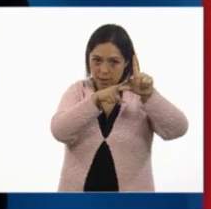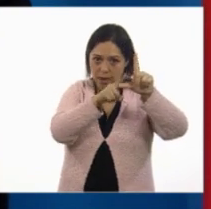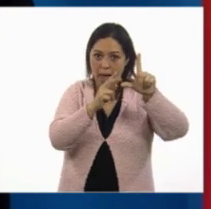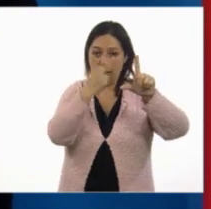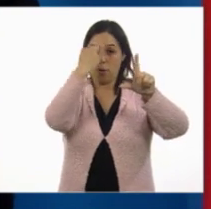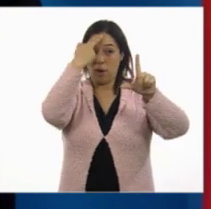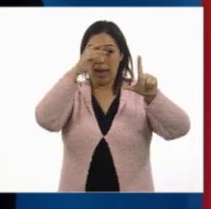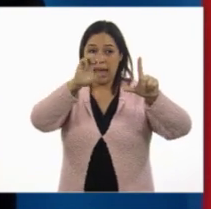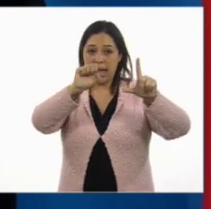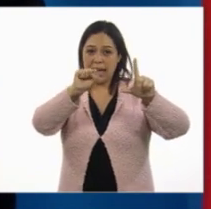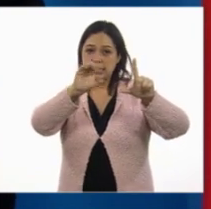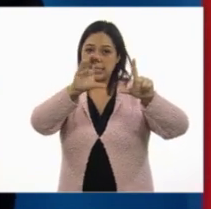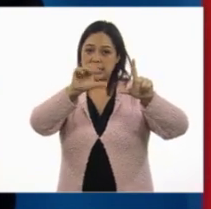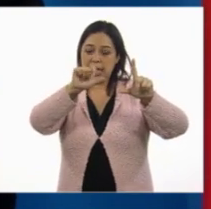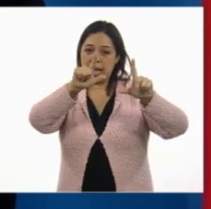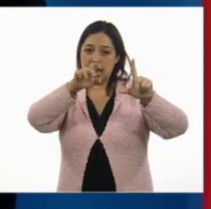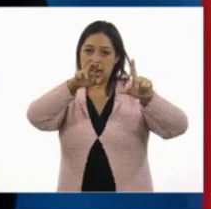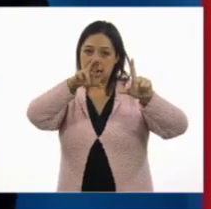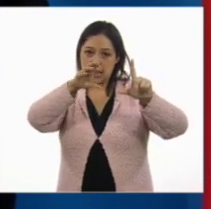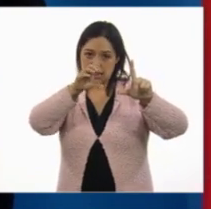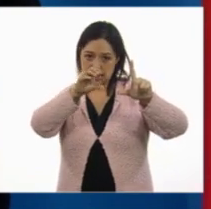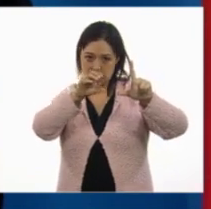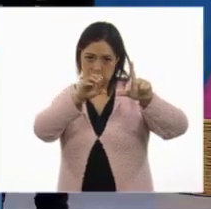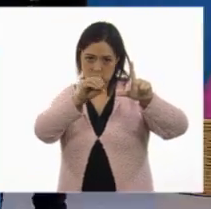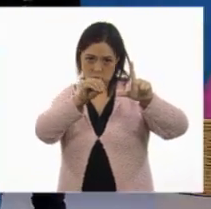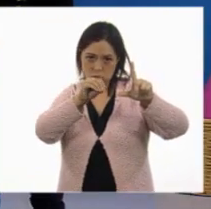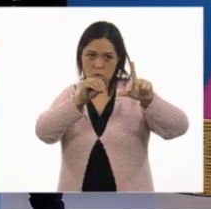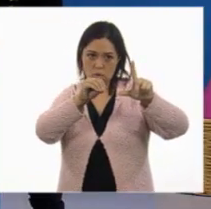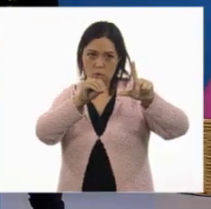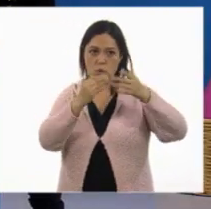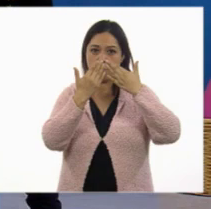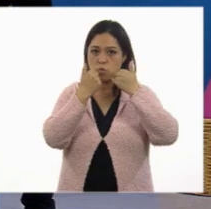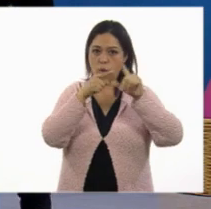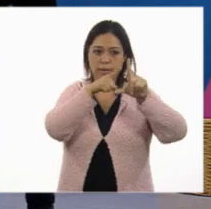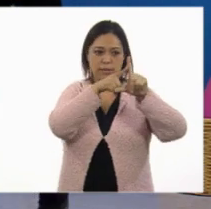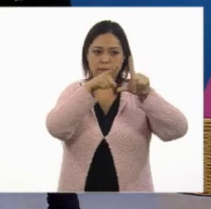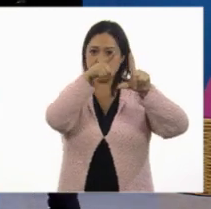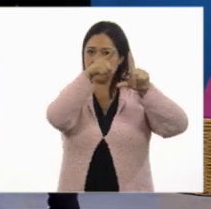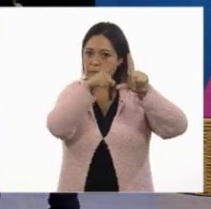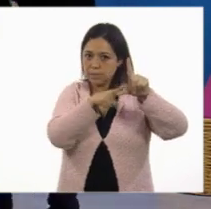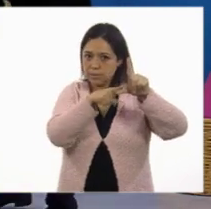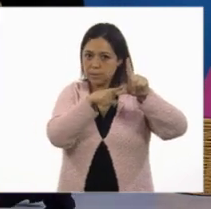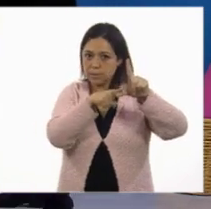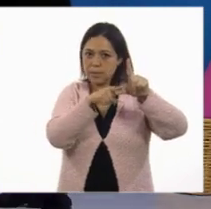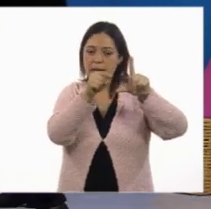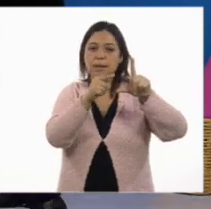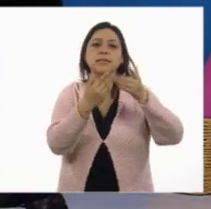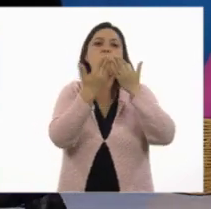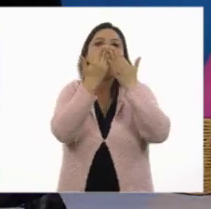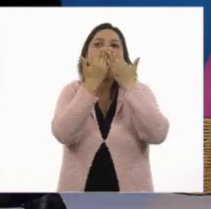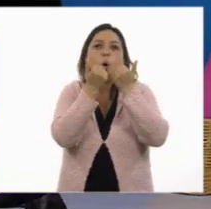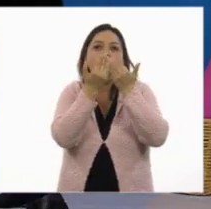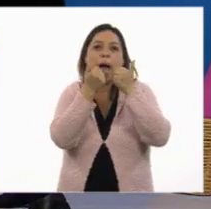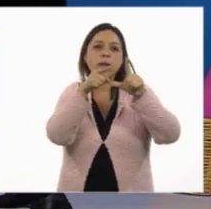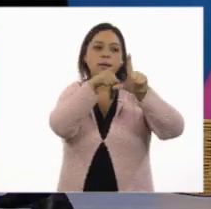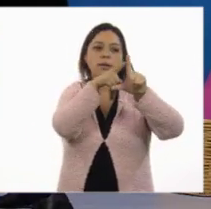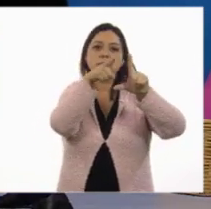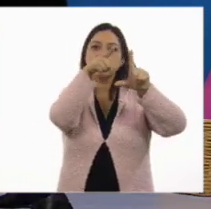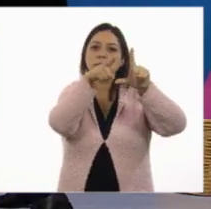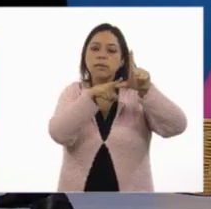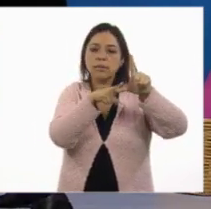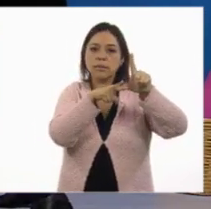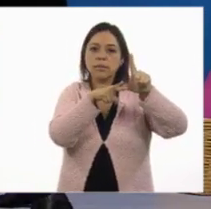pero que no es un triángulo rectángulo. O sea que no tiene un ángulo